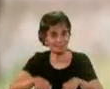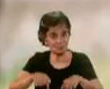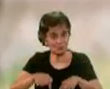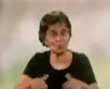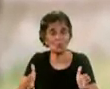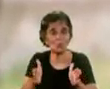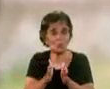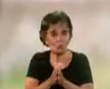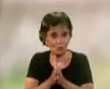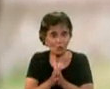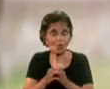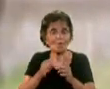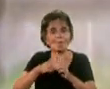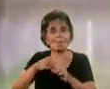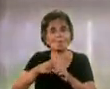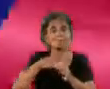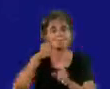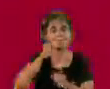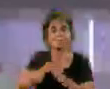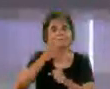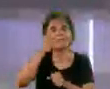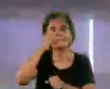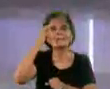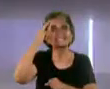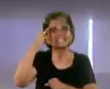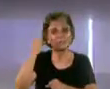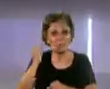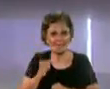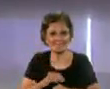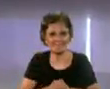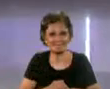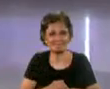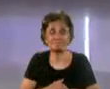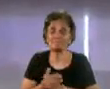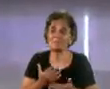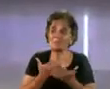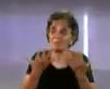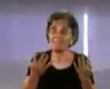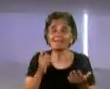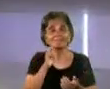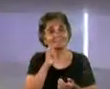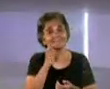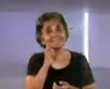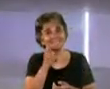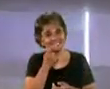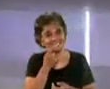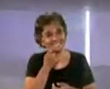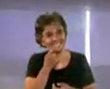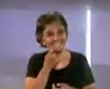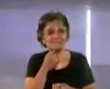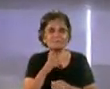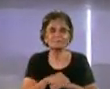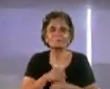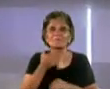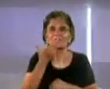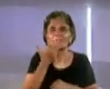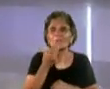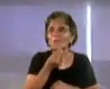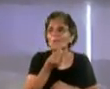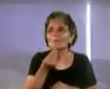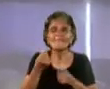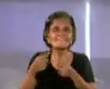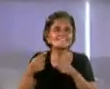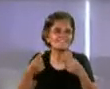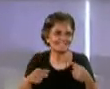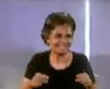provincia, Unión, que vamos a tener una máxima de 29 para el día de hoy. Así que bueno, jornadas agradables para todos los gustos. Estamos hablando de que superamos